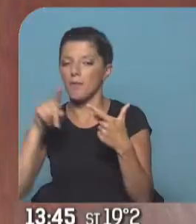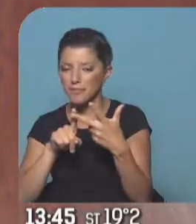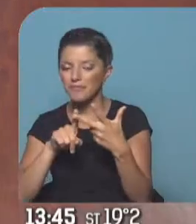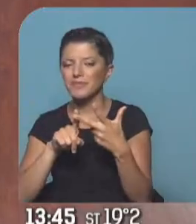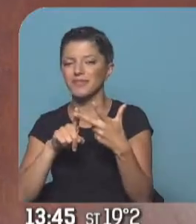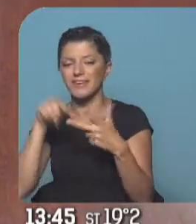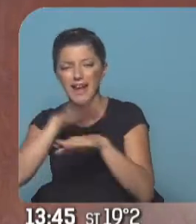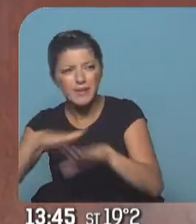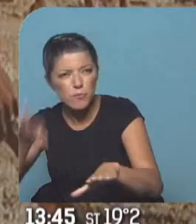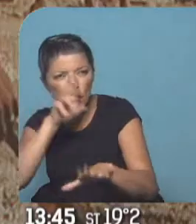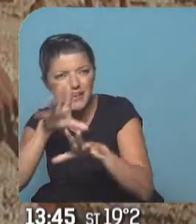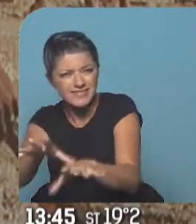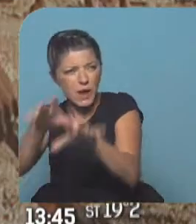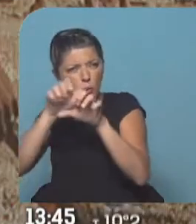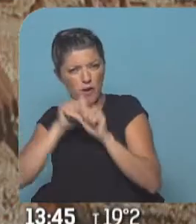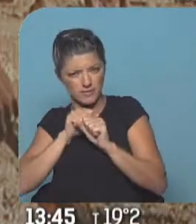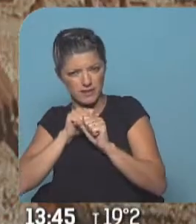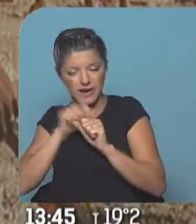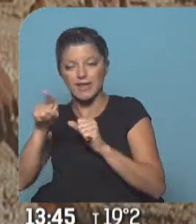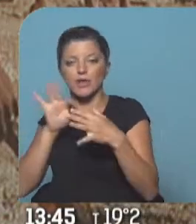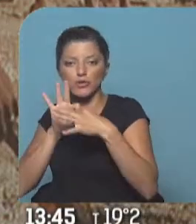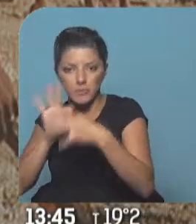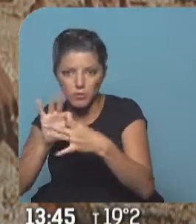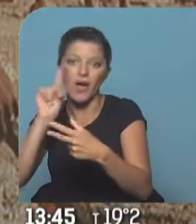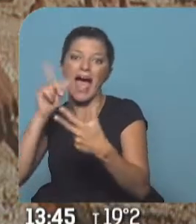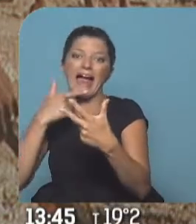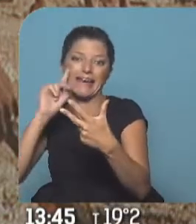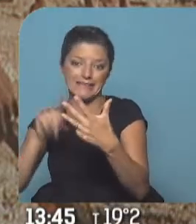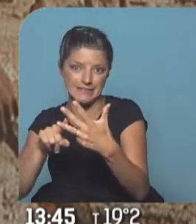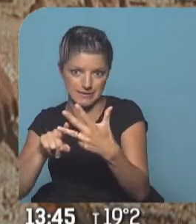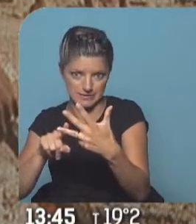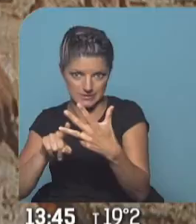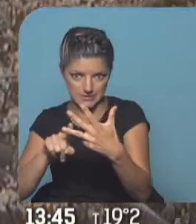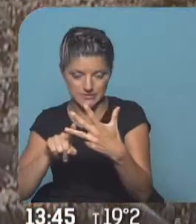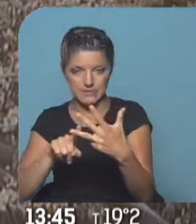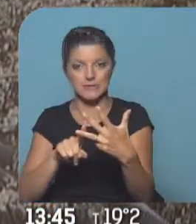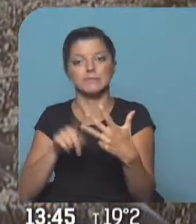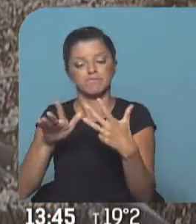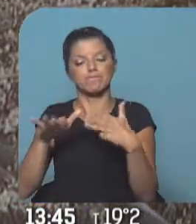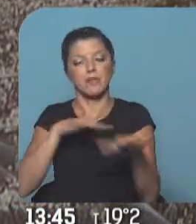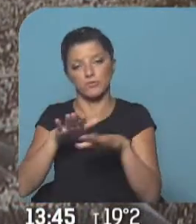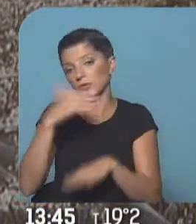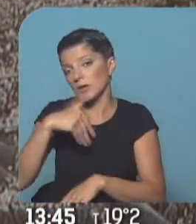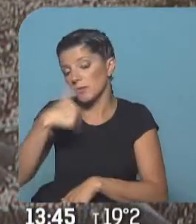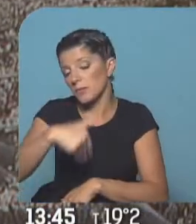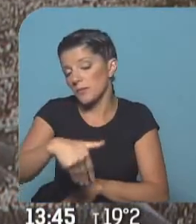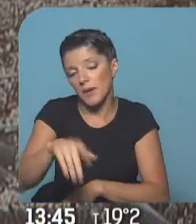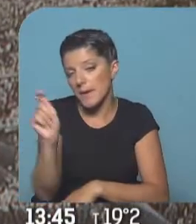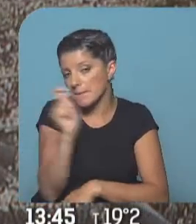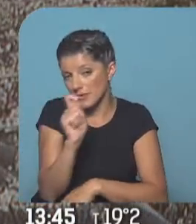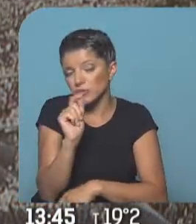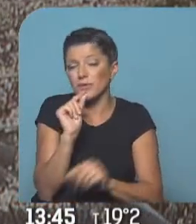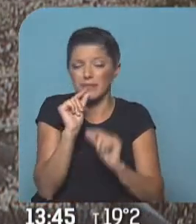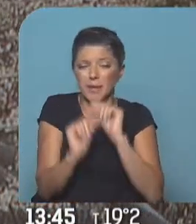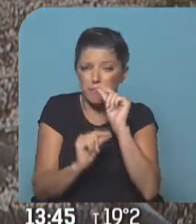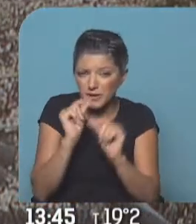Nigeria y que está vinculado a su vez con el Estado Islámico o ISIS. Y esta es la realidad que vamos a ver en los próximos meses. Cada vez va